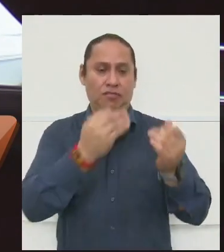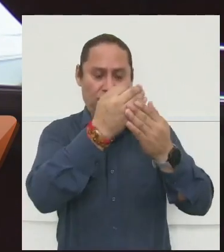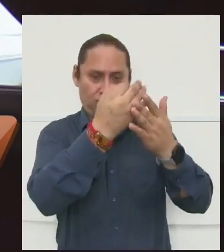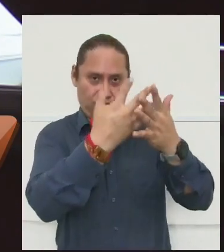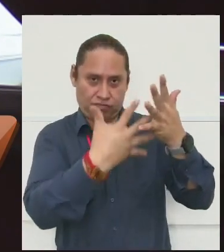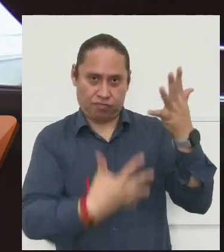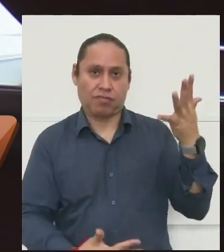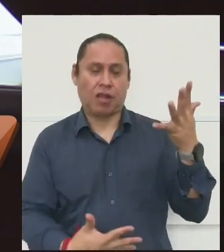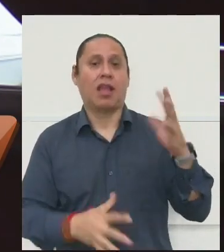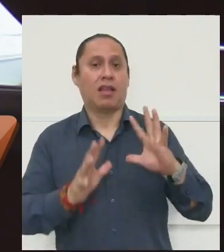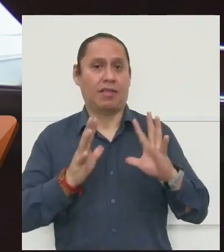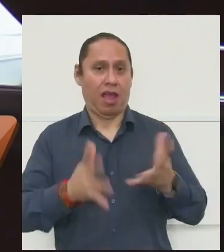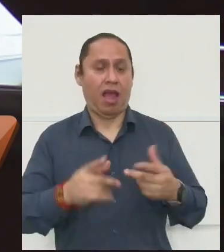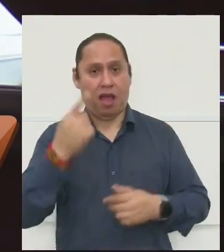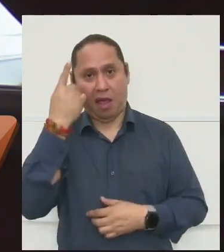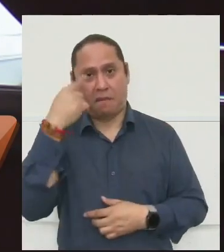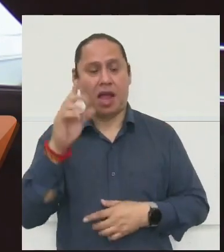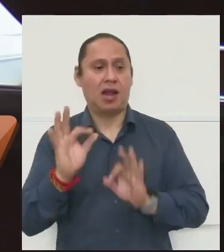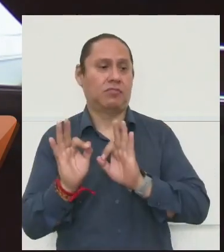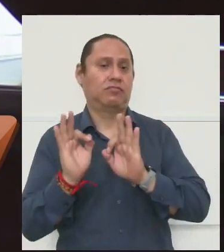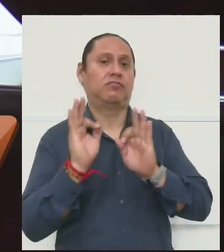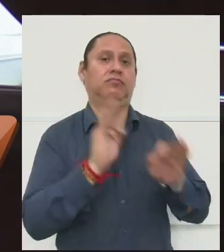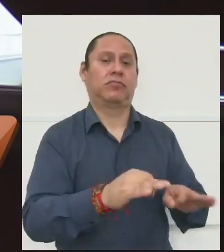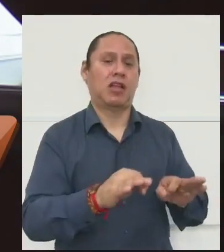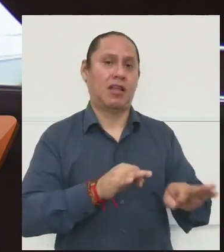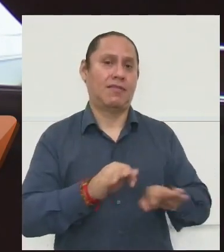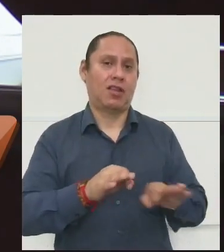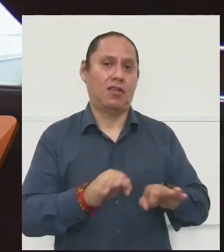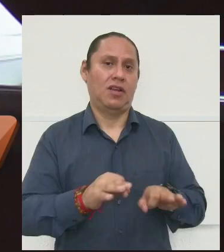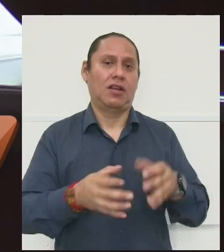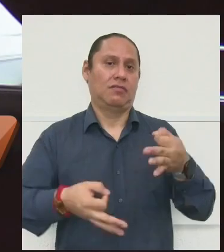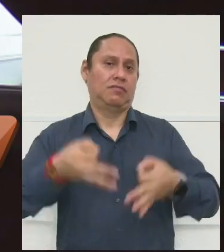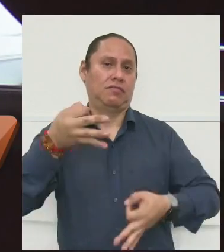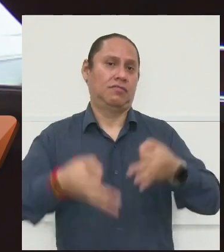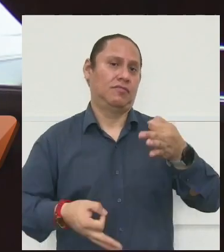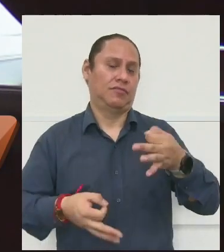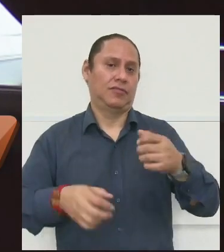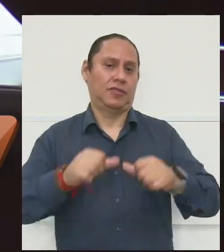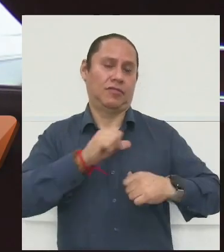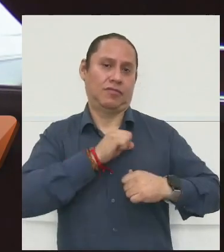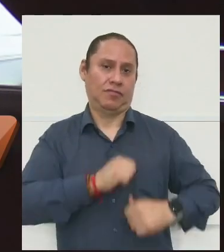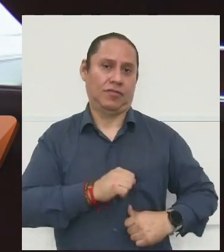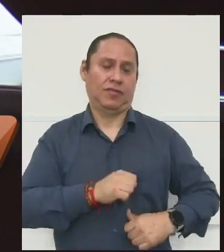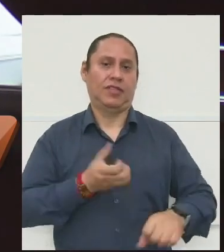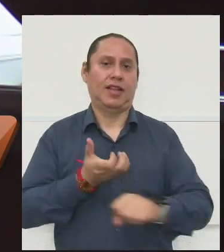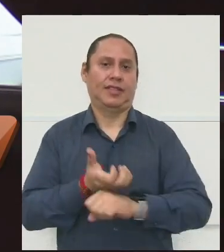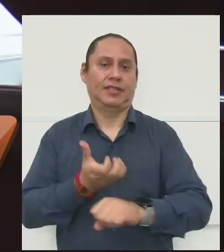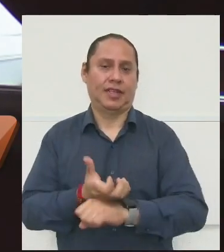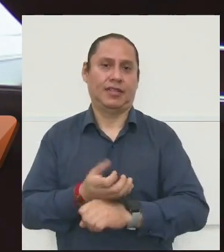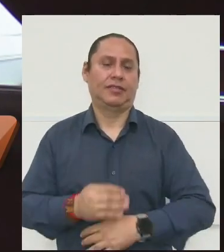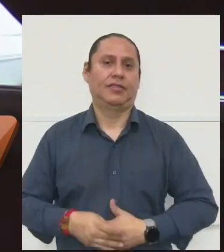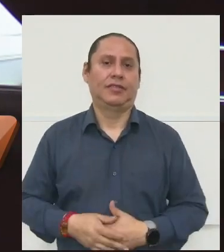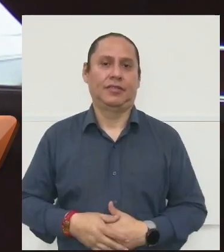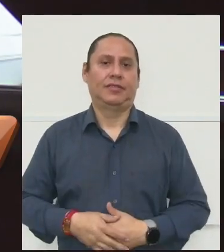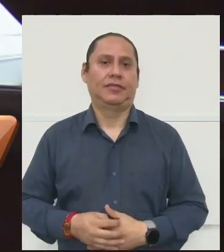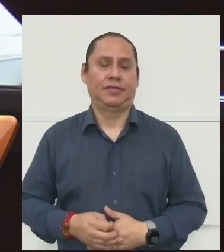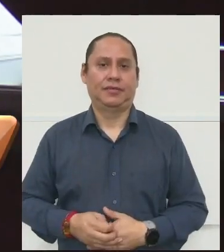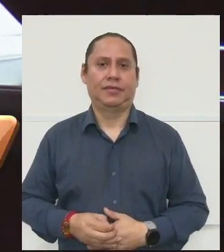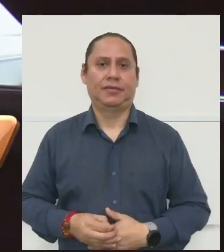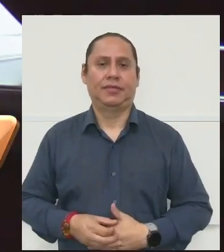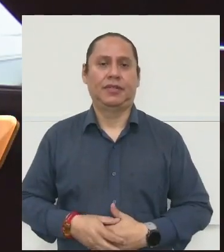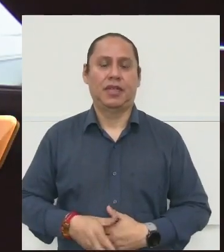de elegibilidad para ser magistrado integrante del Tribunal Superior de Justicia del Estado que al